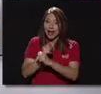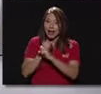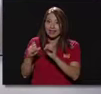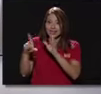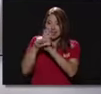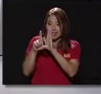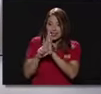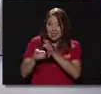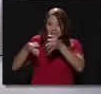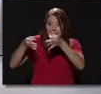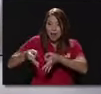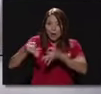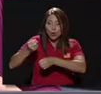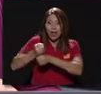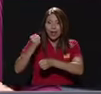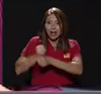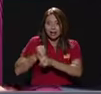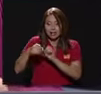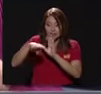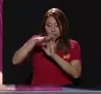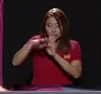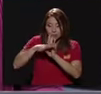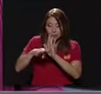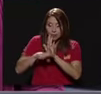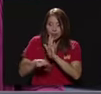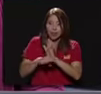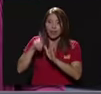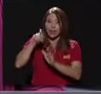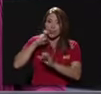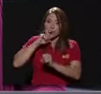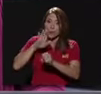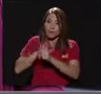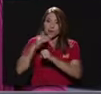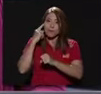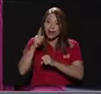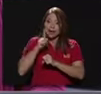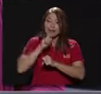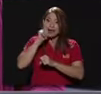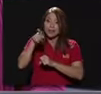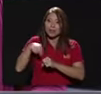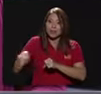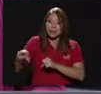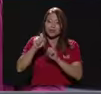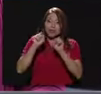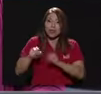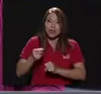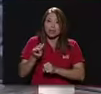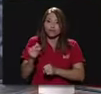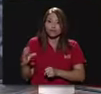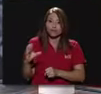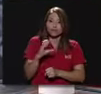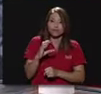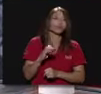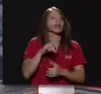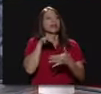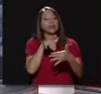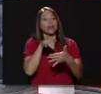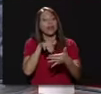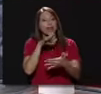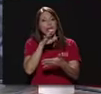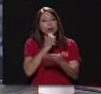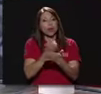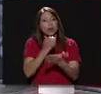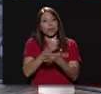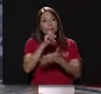que la población realmente genere esos ingresos a través del mercado de trabajo. La Escuela de Economía de la Universidad